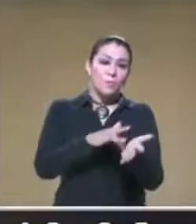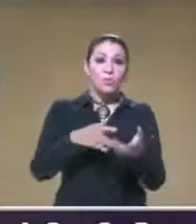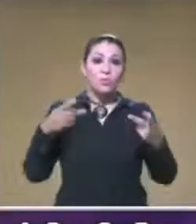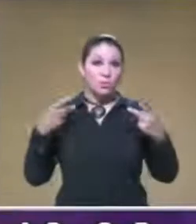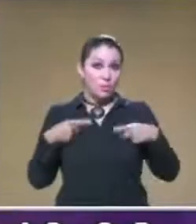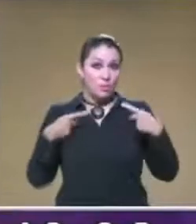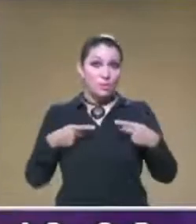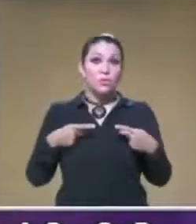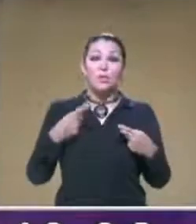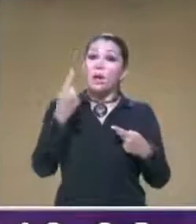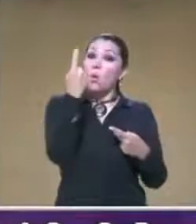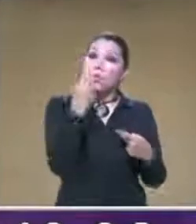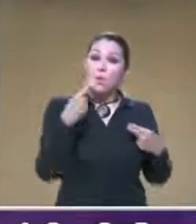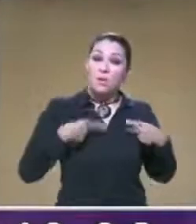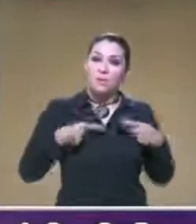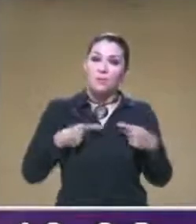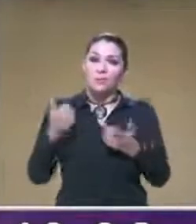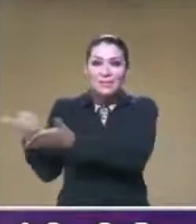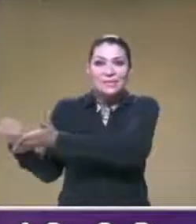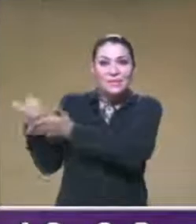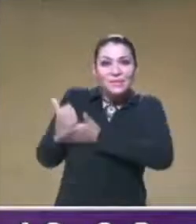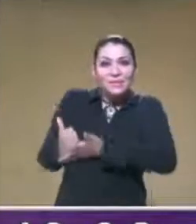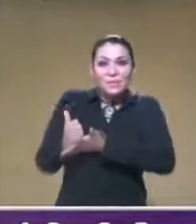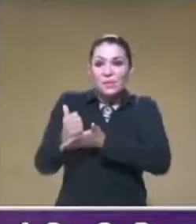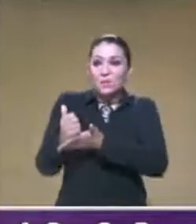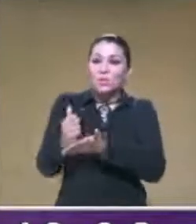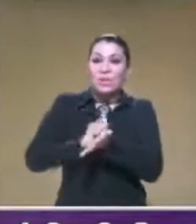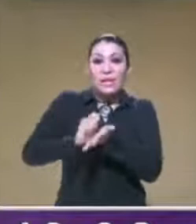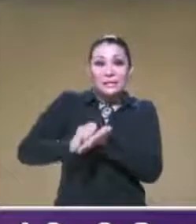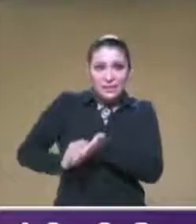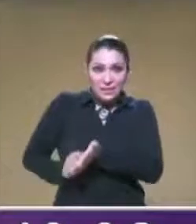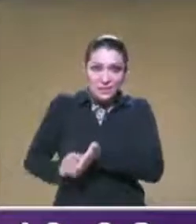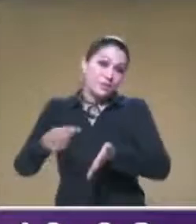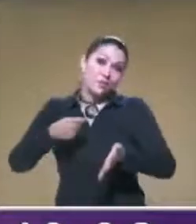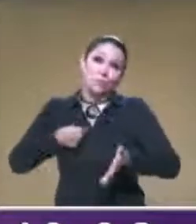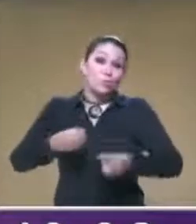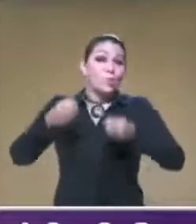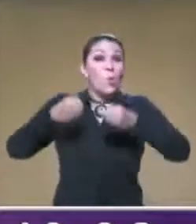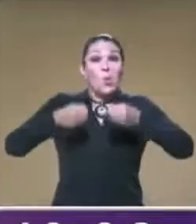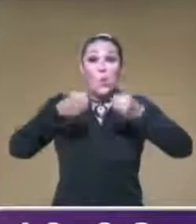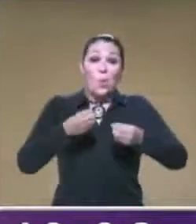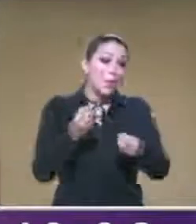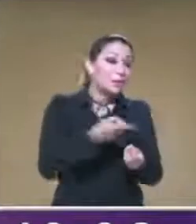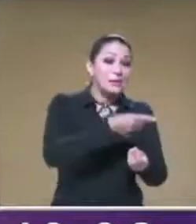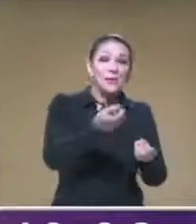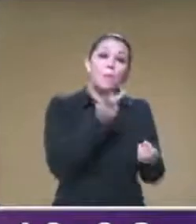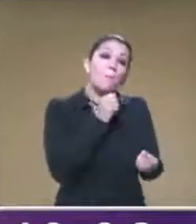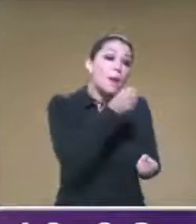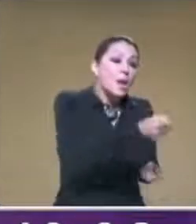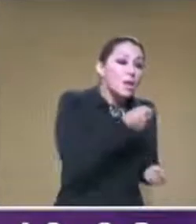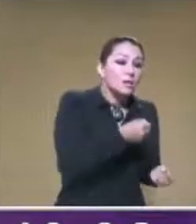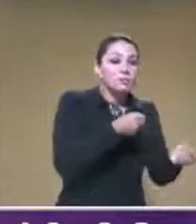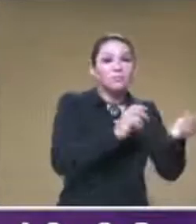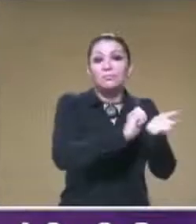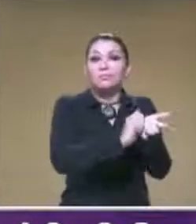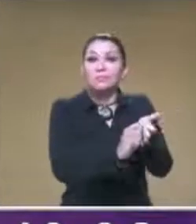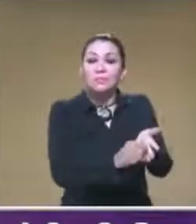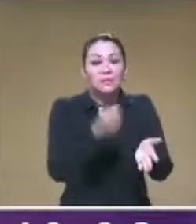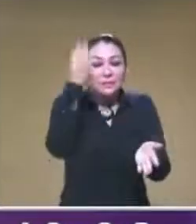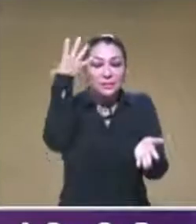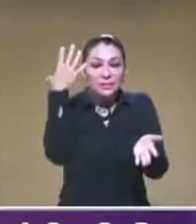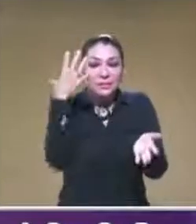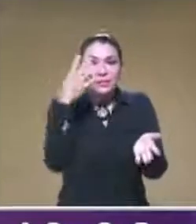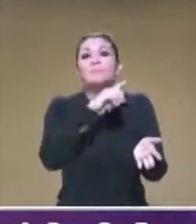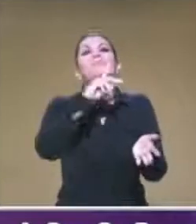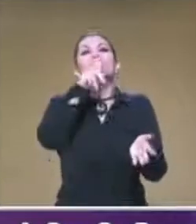tomar notas, porque tal vez al yo estar haciéndole las preguntas a la persona entrevistada pueda no darme cuenta de ciertos detalles. Si hay